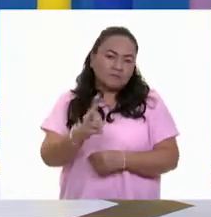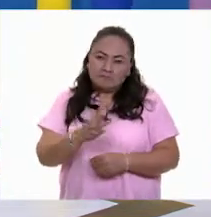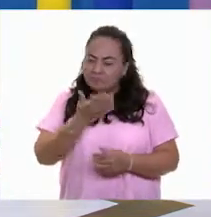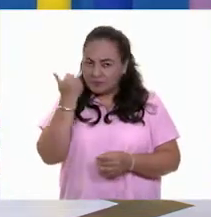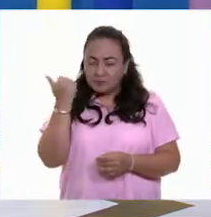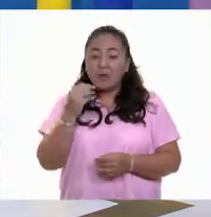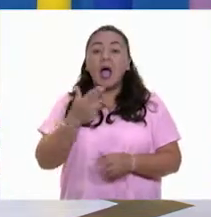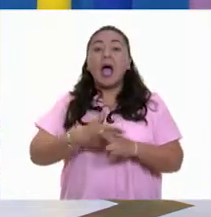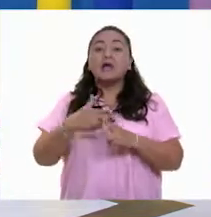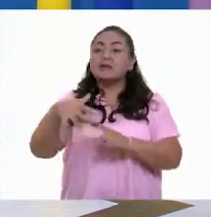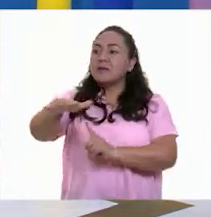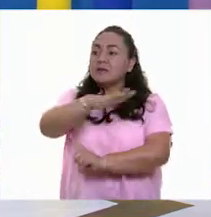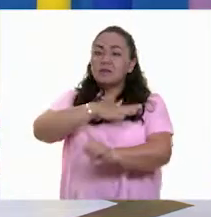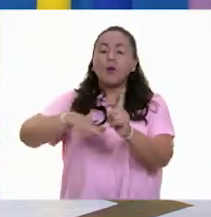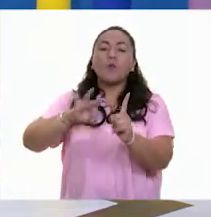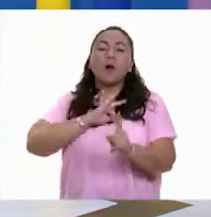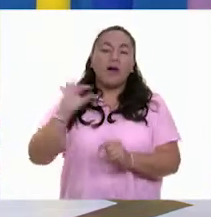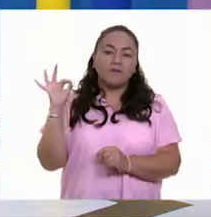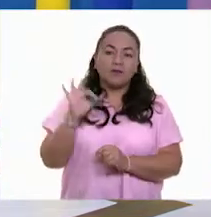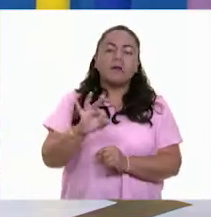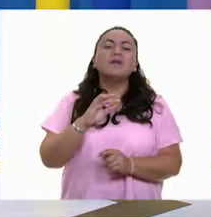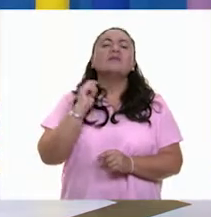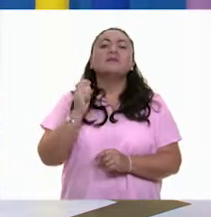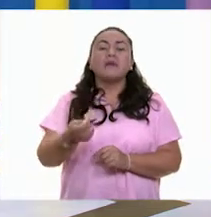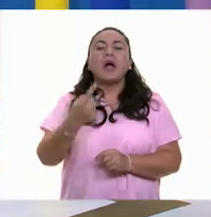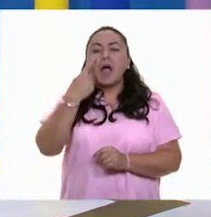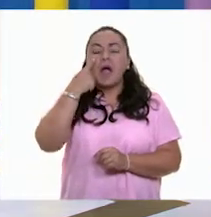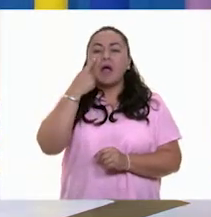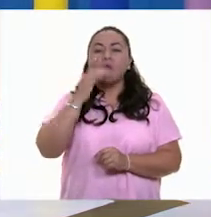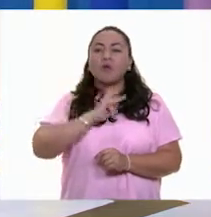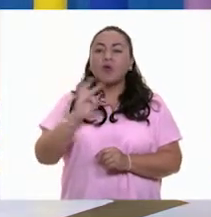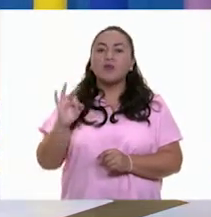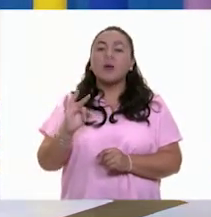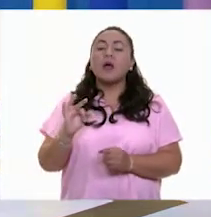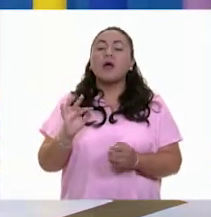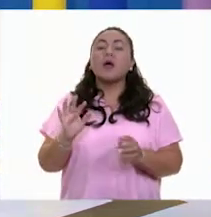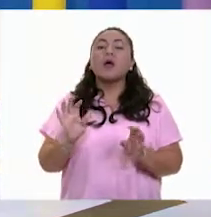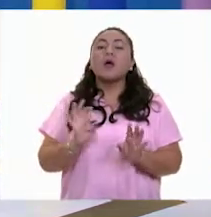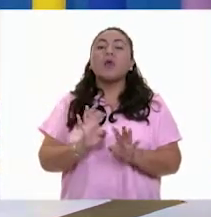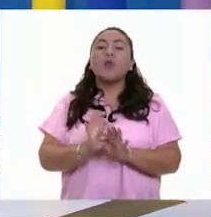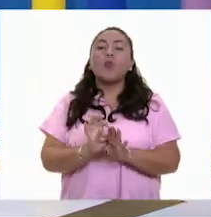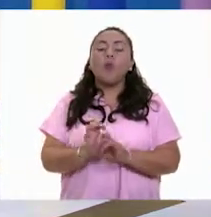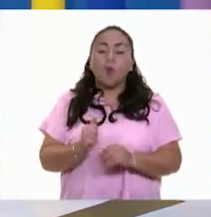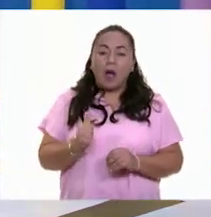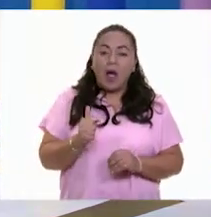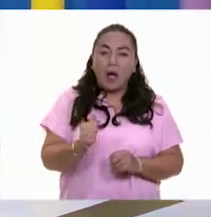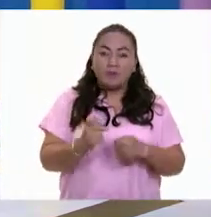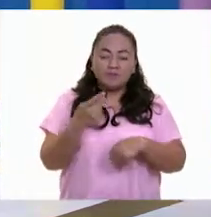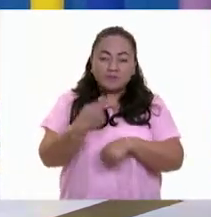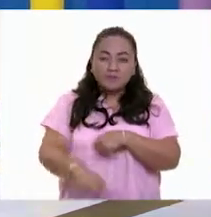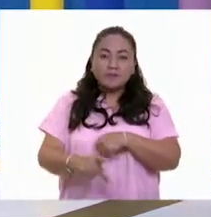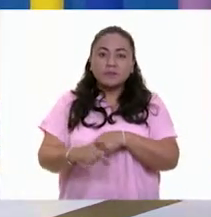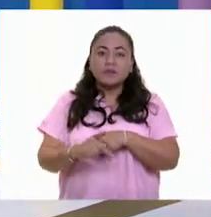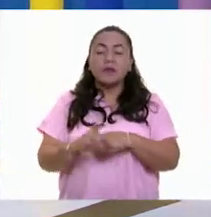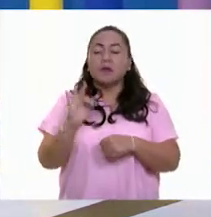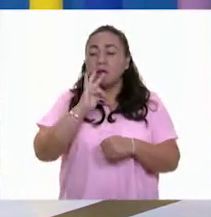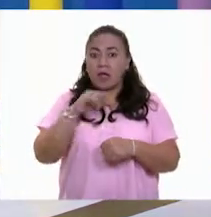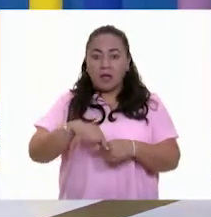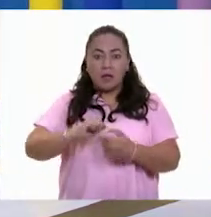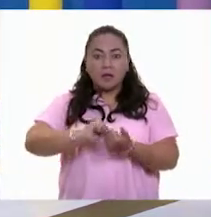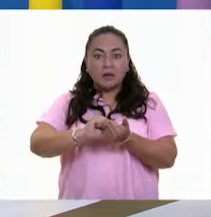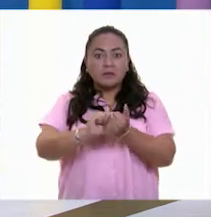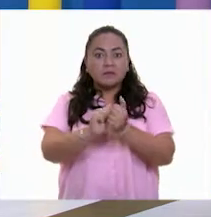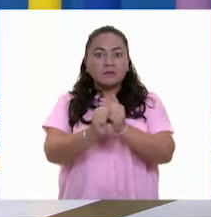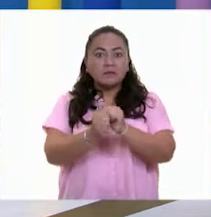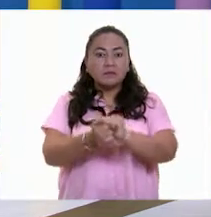al ambiente. Los factores que lo componen son la amenaza y la vulnerabilidad. Cuando un riesgo se materializa, es